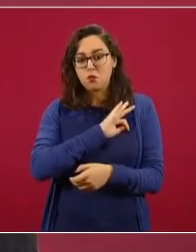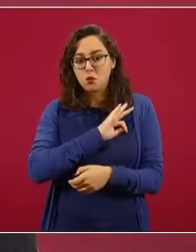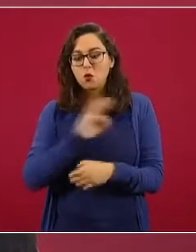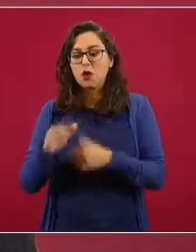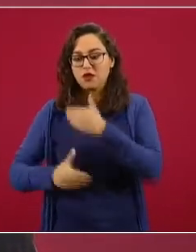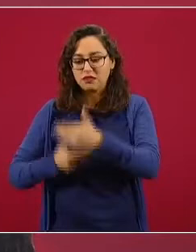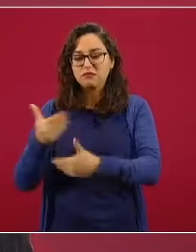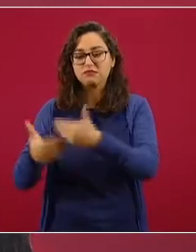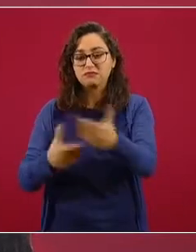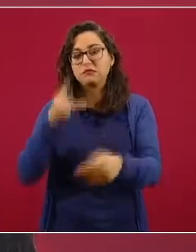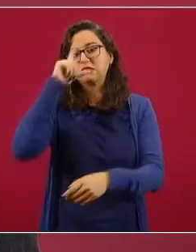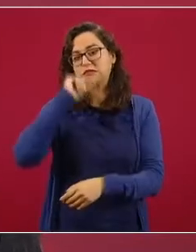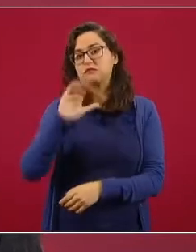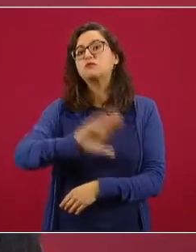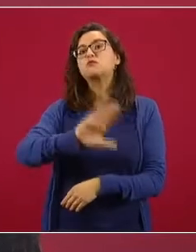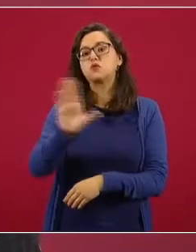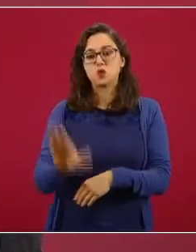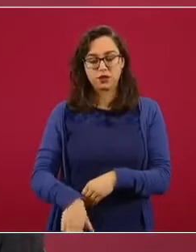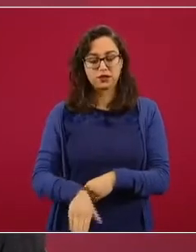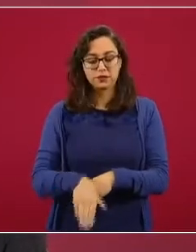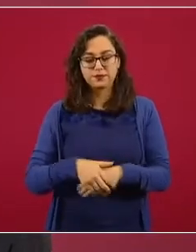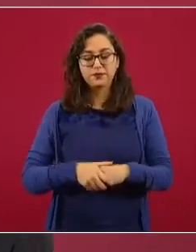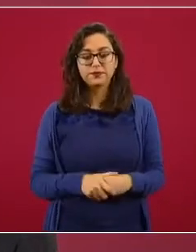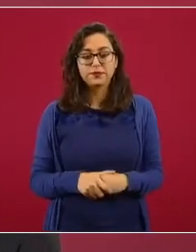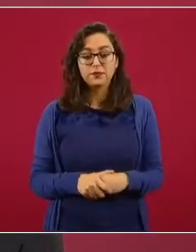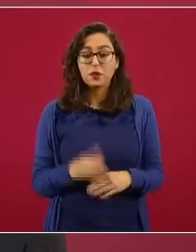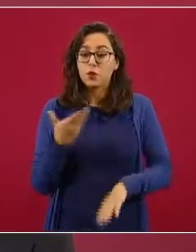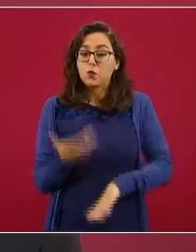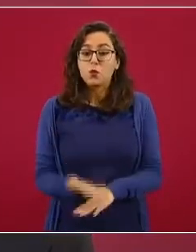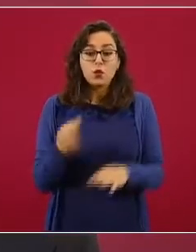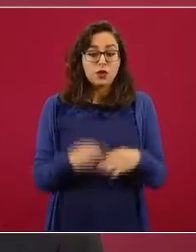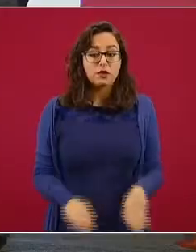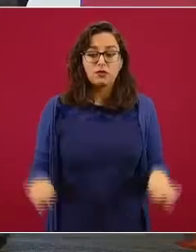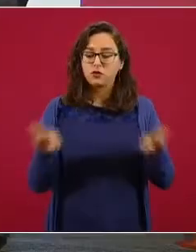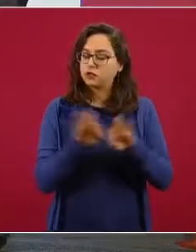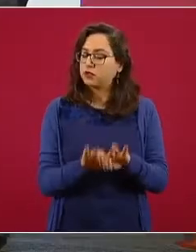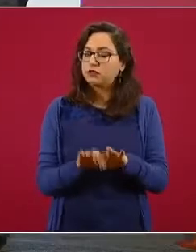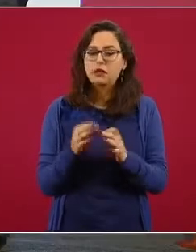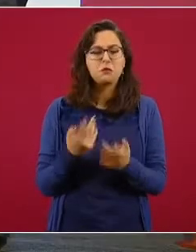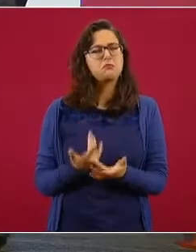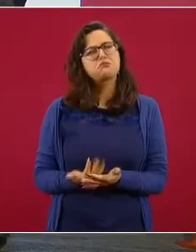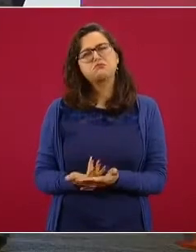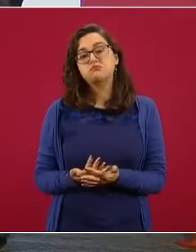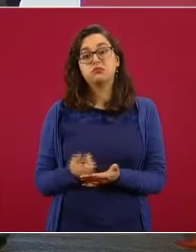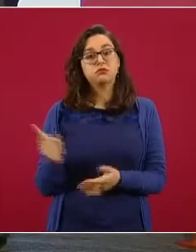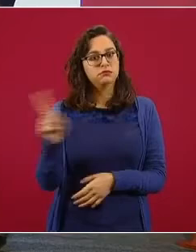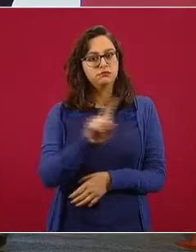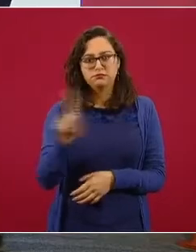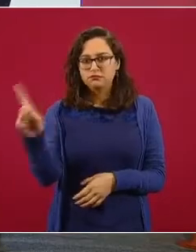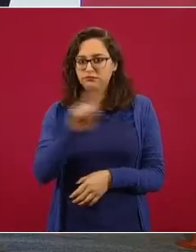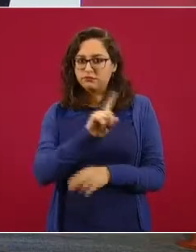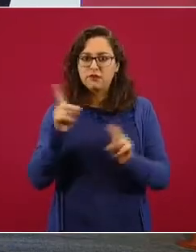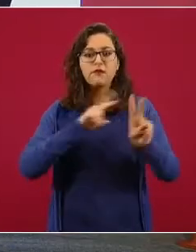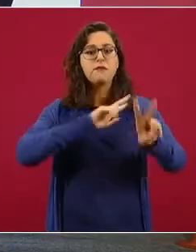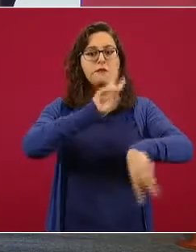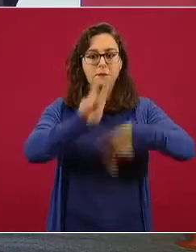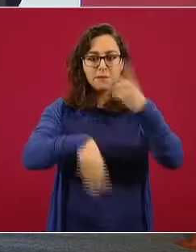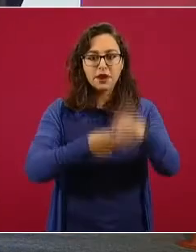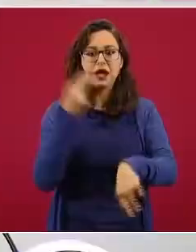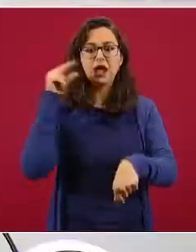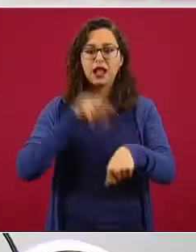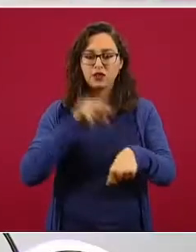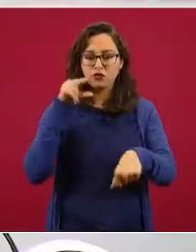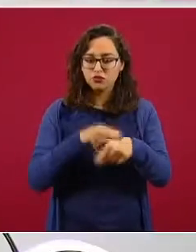una enfermedad letal. Entonces es muy importante que no se espere, que acuda a atención médica para que se le valore y